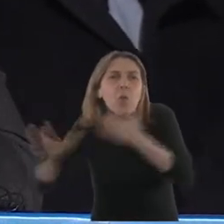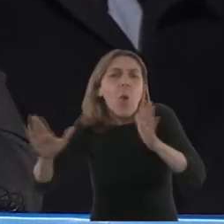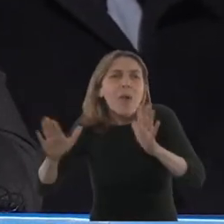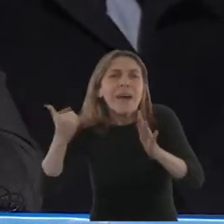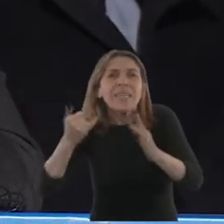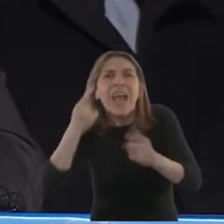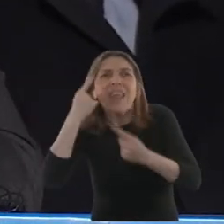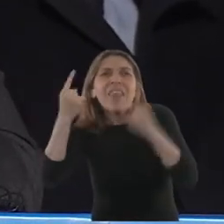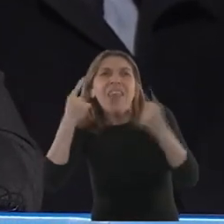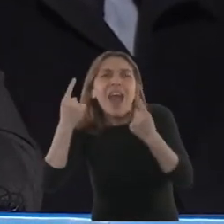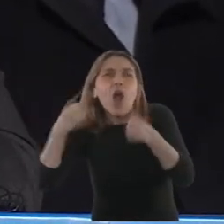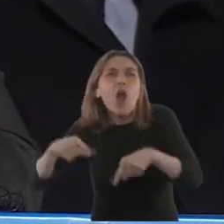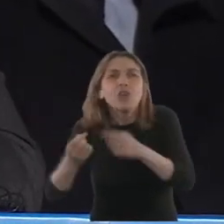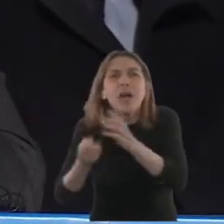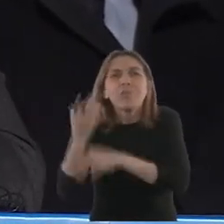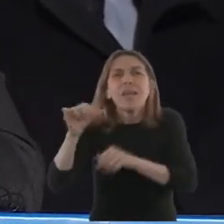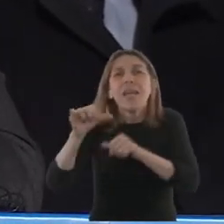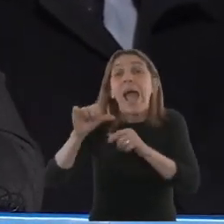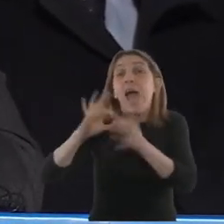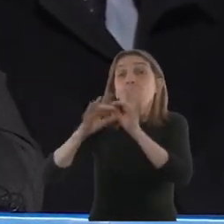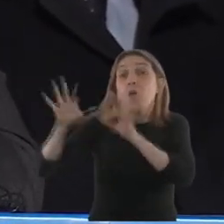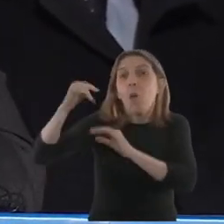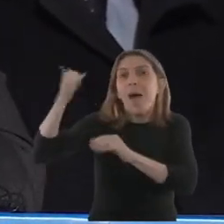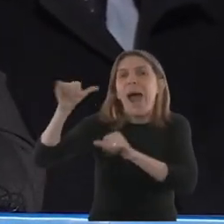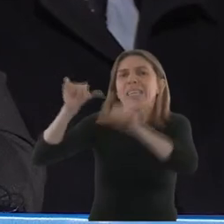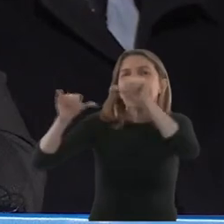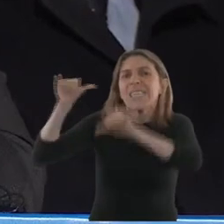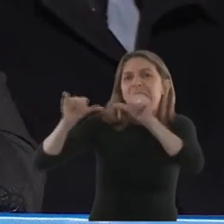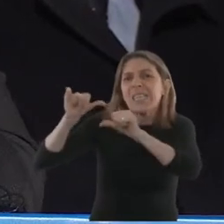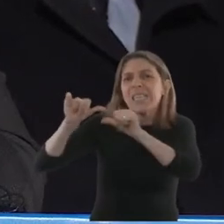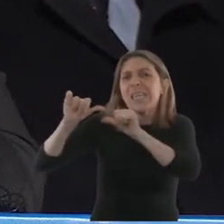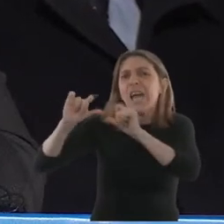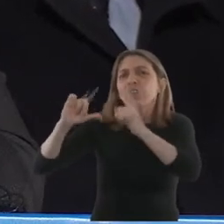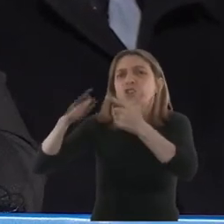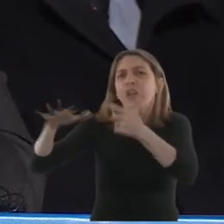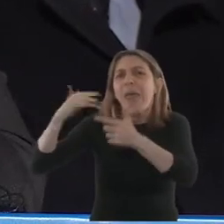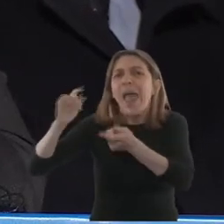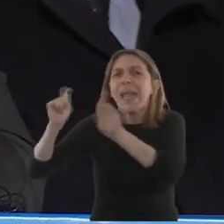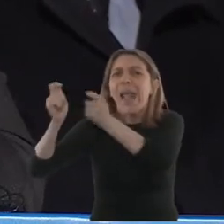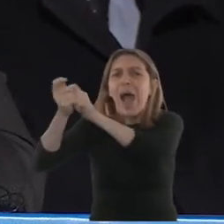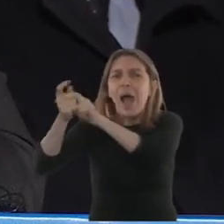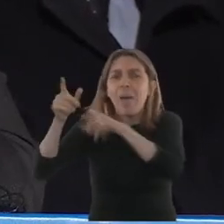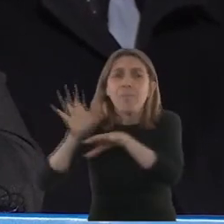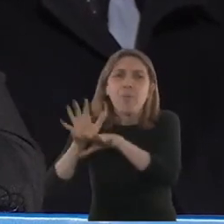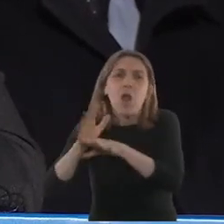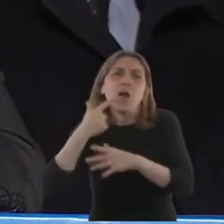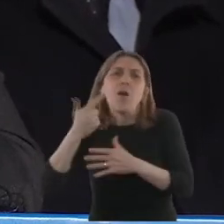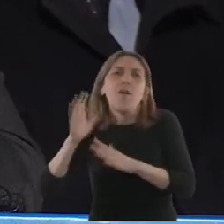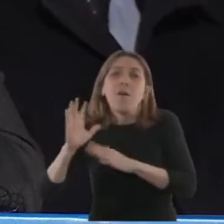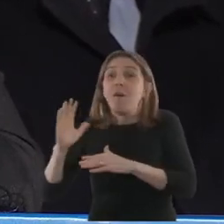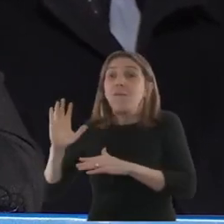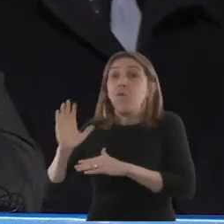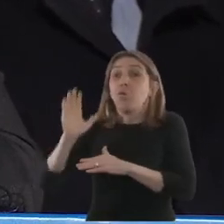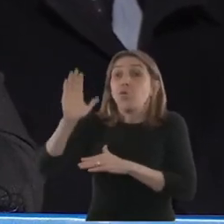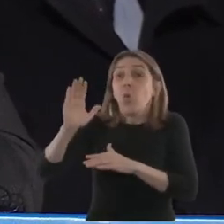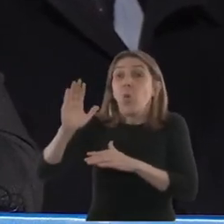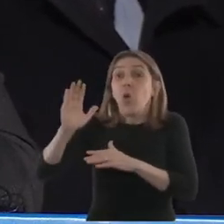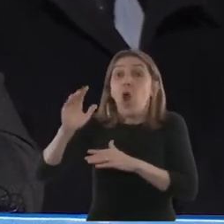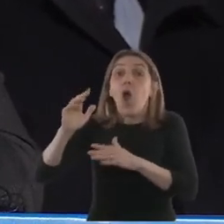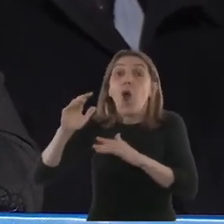en la ciencia como en lo social en Europa y que forjaran a las generaciones futuras que necesitaba nuestra